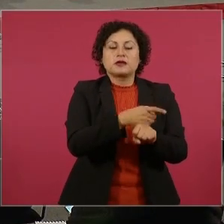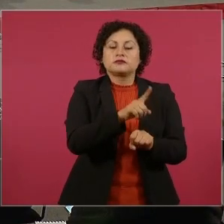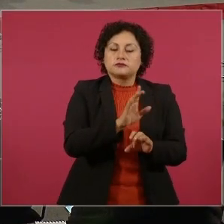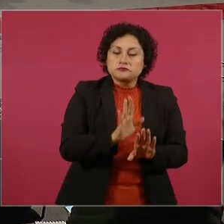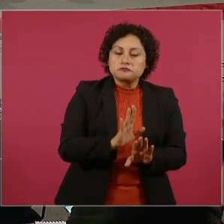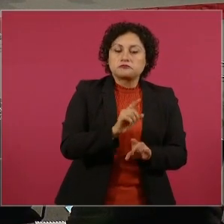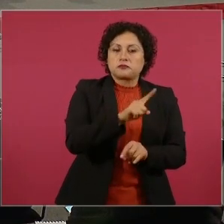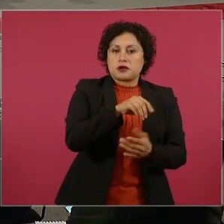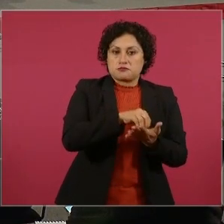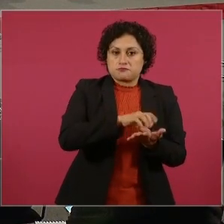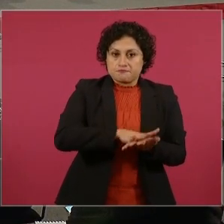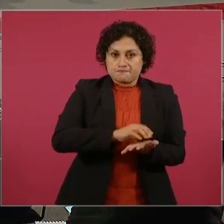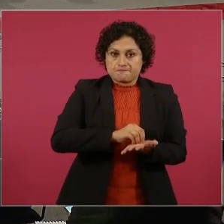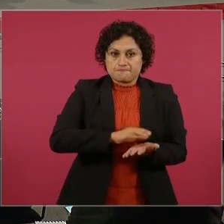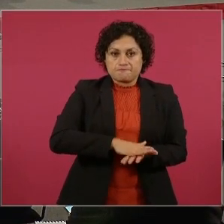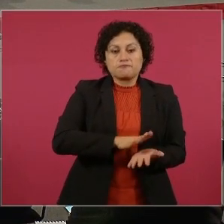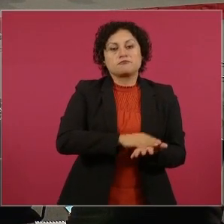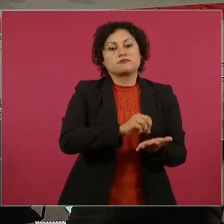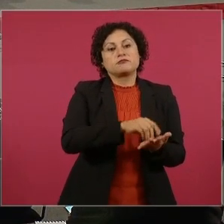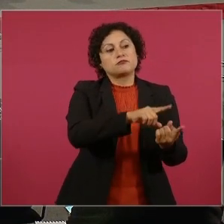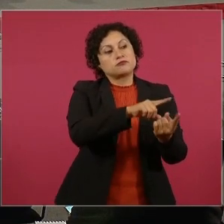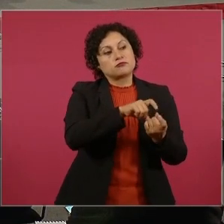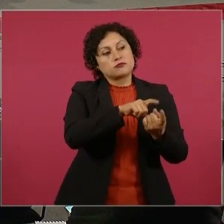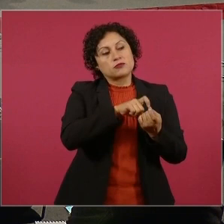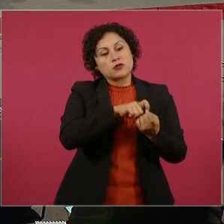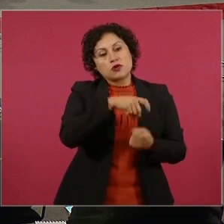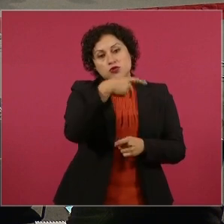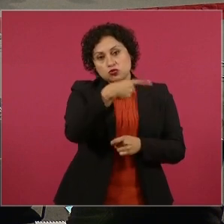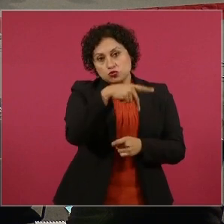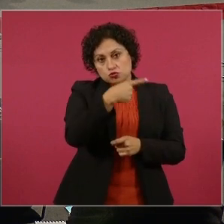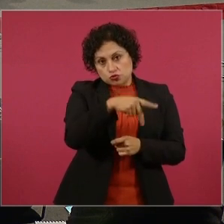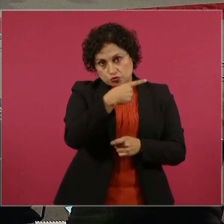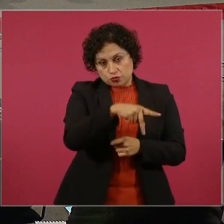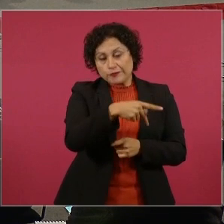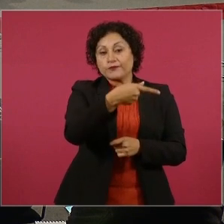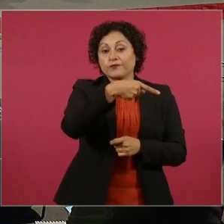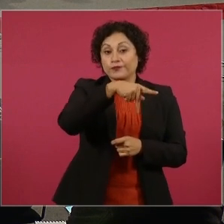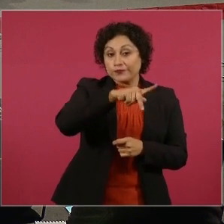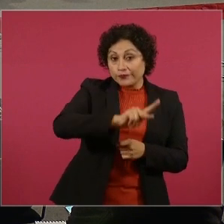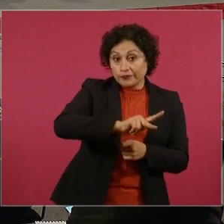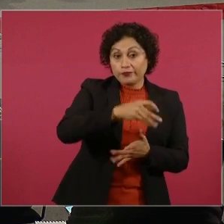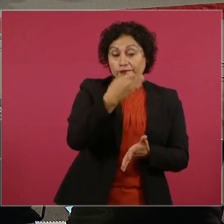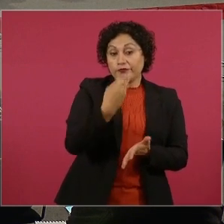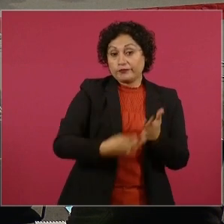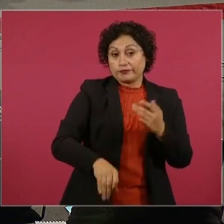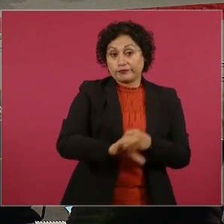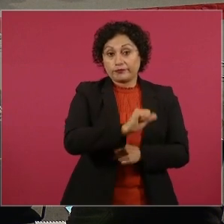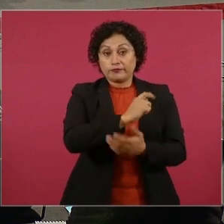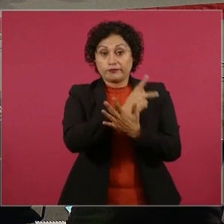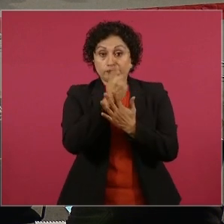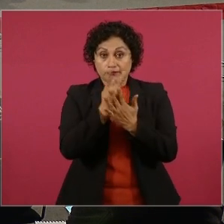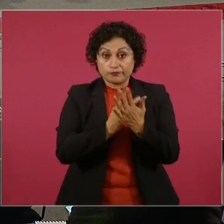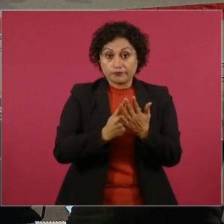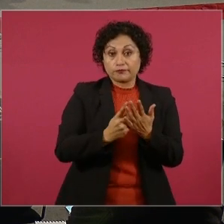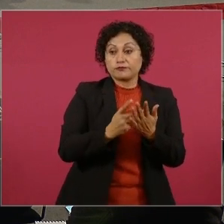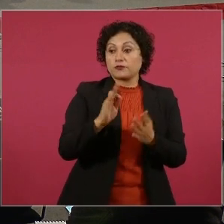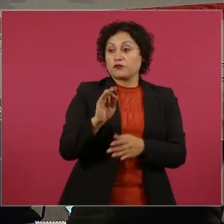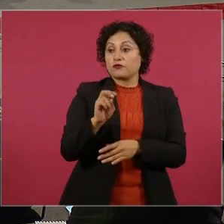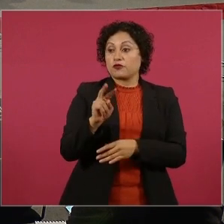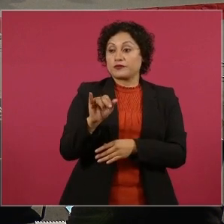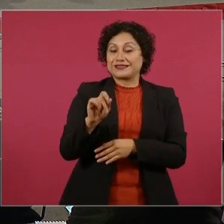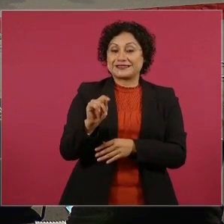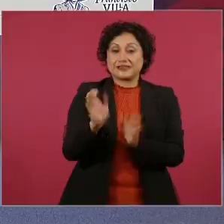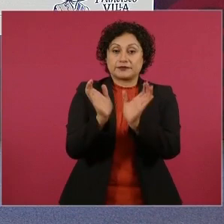una subcuenta de vivienda pero realmente no hay un programa de financiamiento de vivienda como lo tiene el fobiste entonces